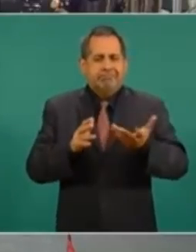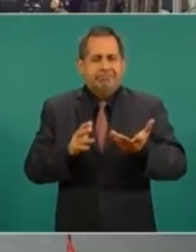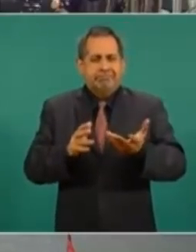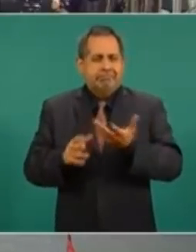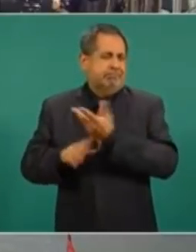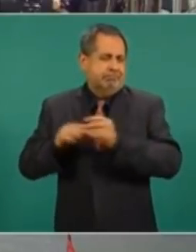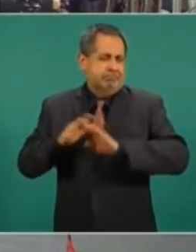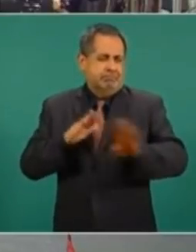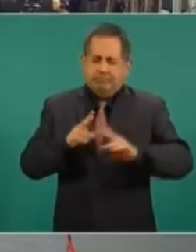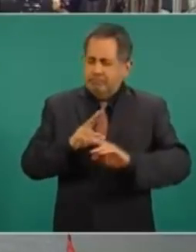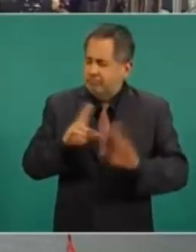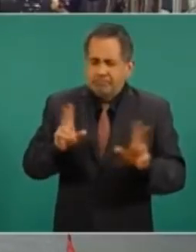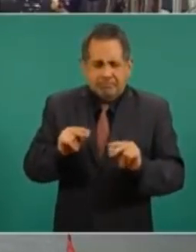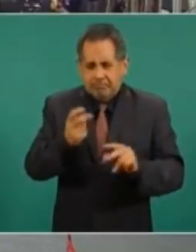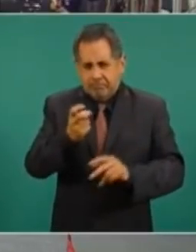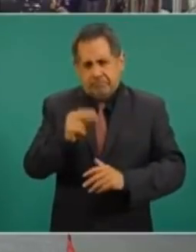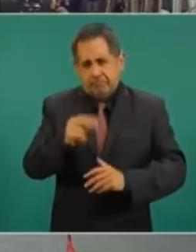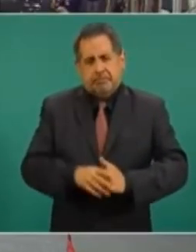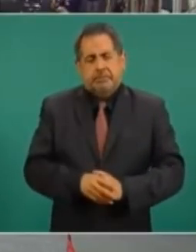emigra,